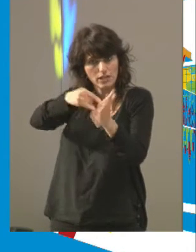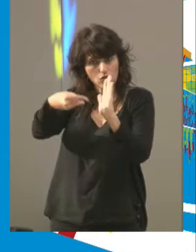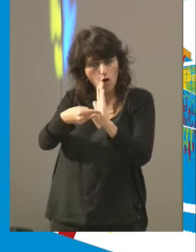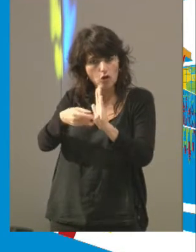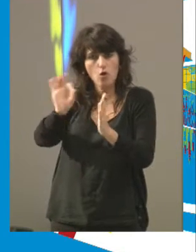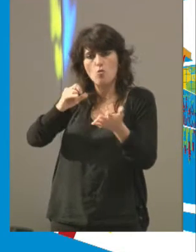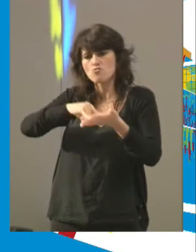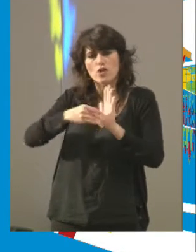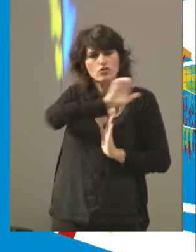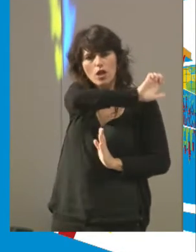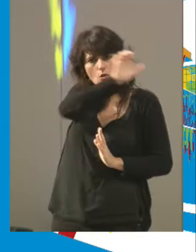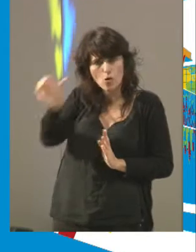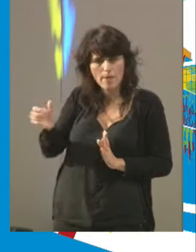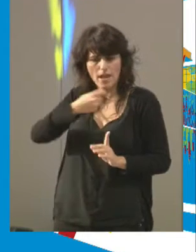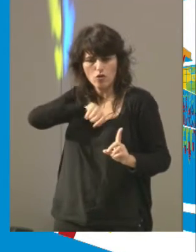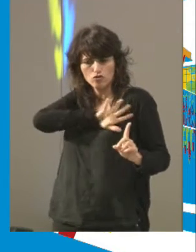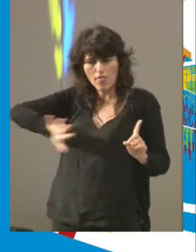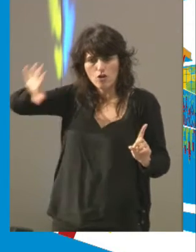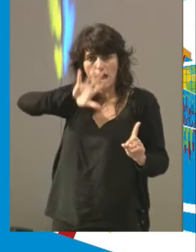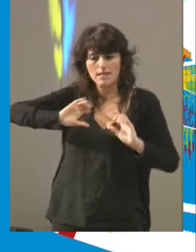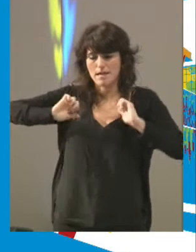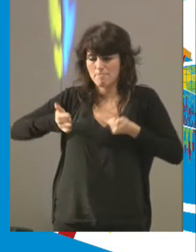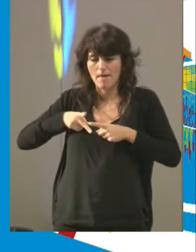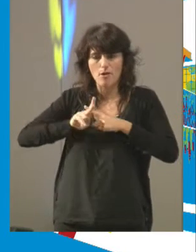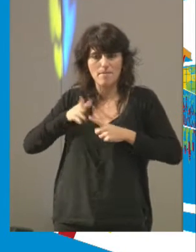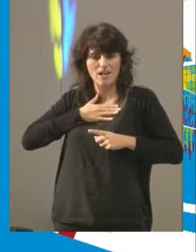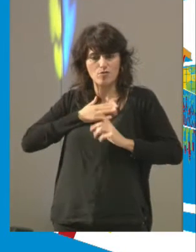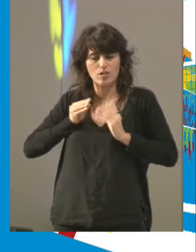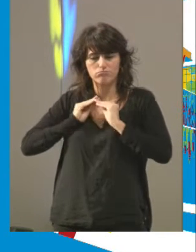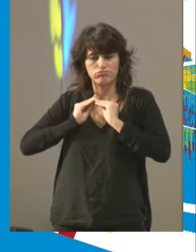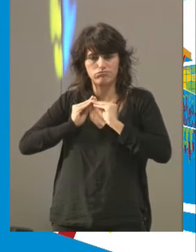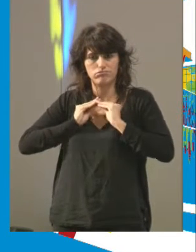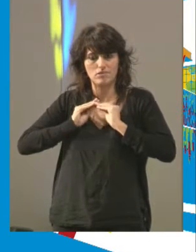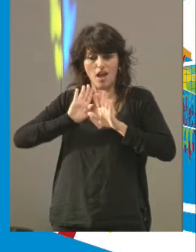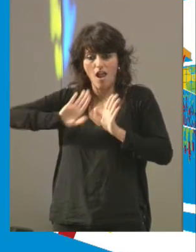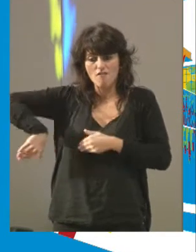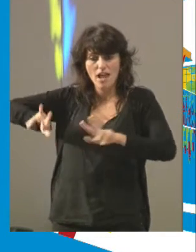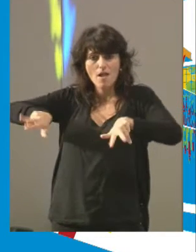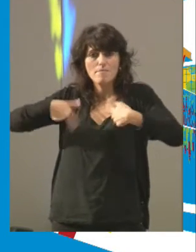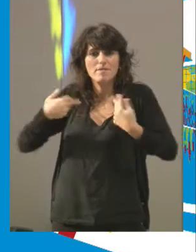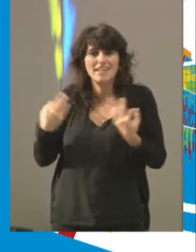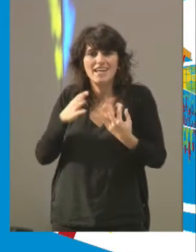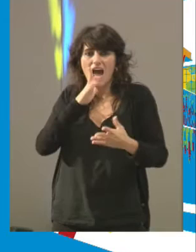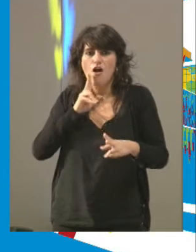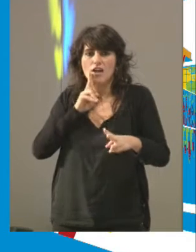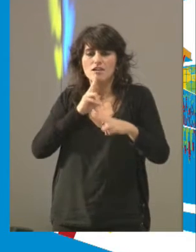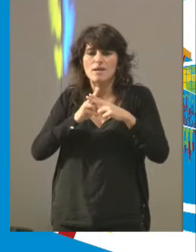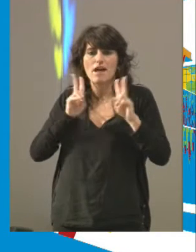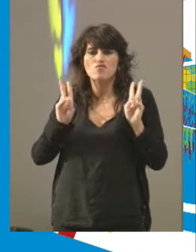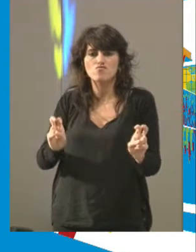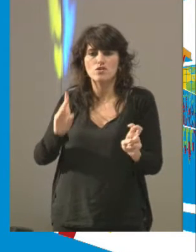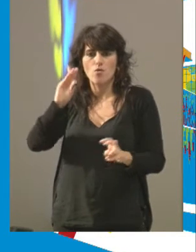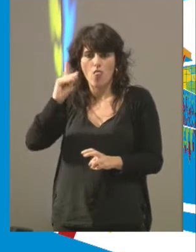europeos, proyectos nacionales, empezamos a desarrollar nuestra herramienta, que lo que nos permitía al final es lo que ahora se llama el Big Data as a